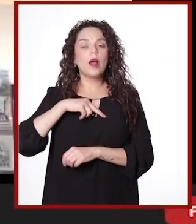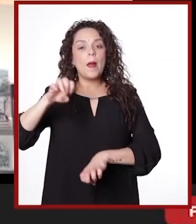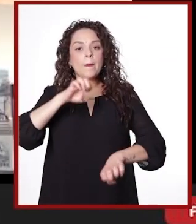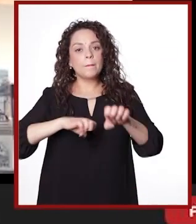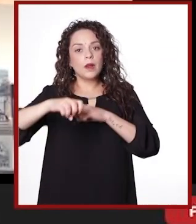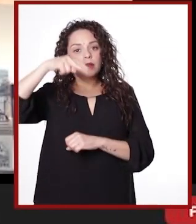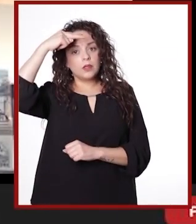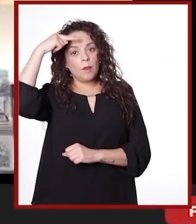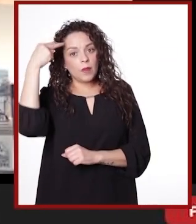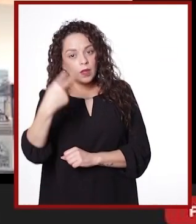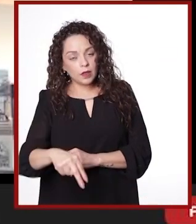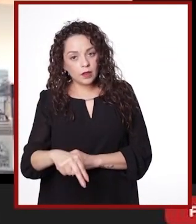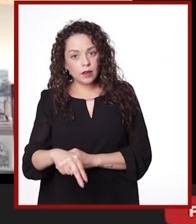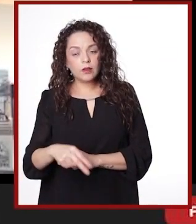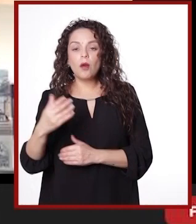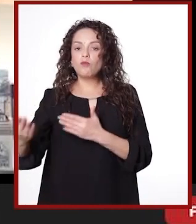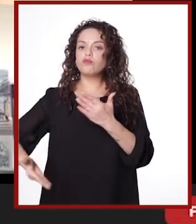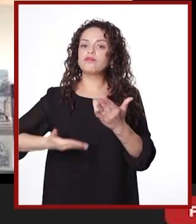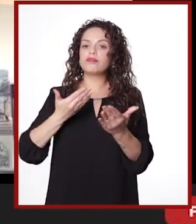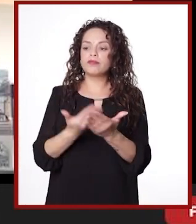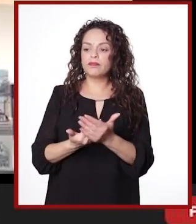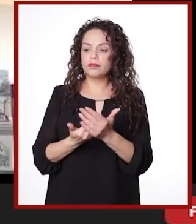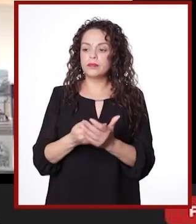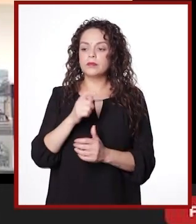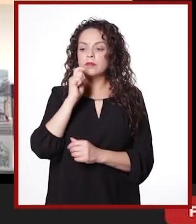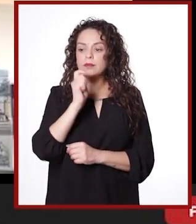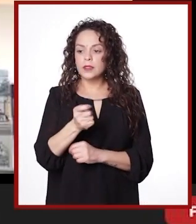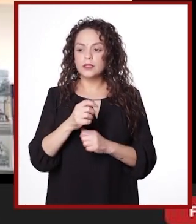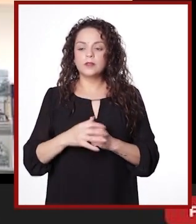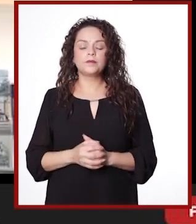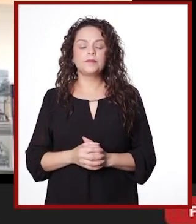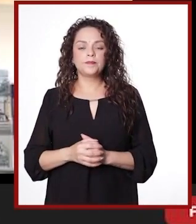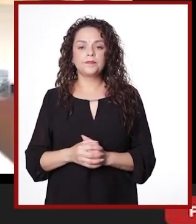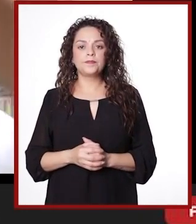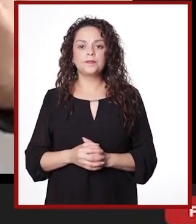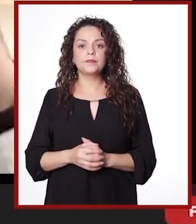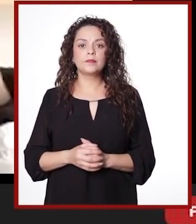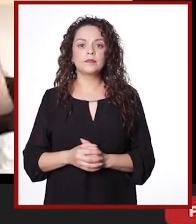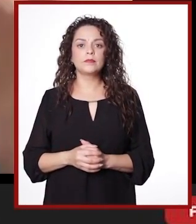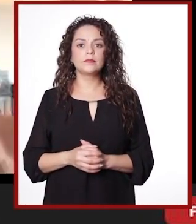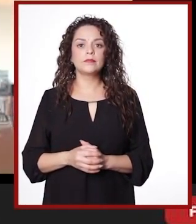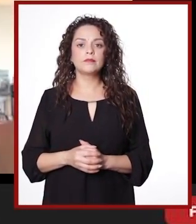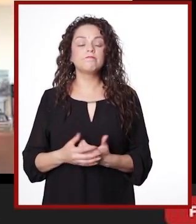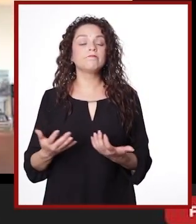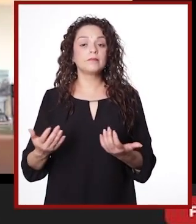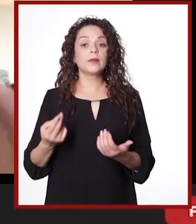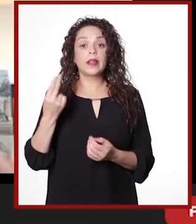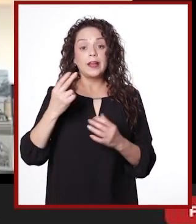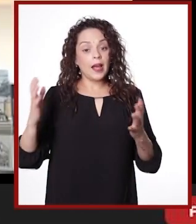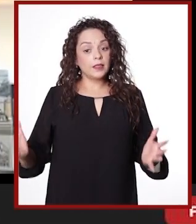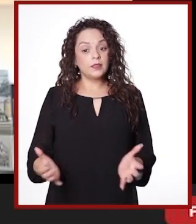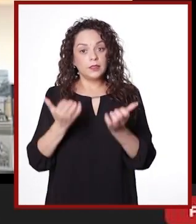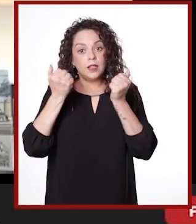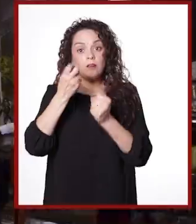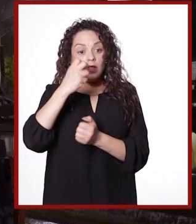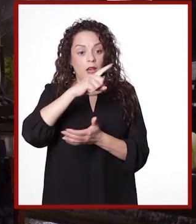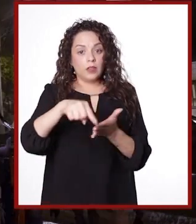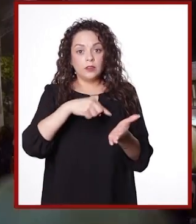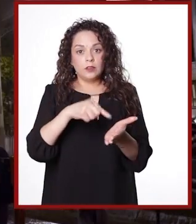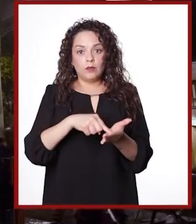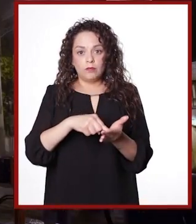patentes mexicanas, lo que propone, que es Verde Vertical, lo que propone es recuperar estas áreas